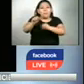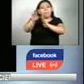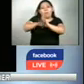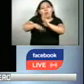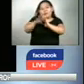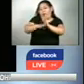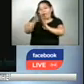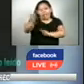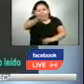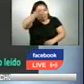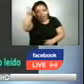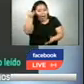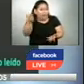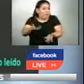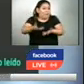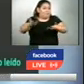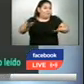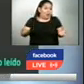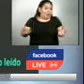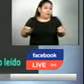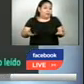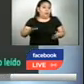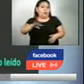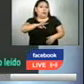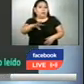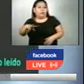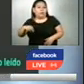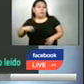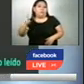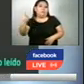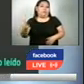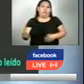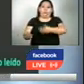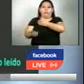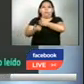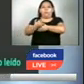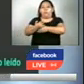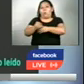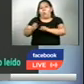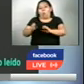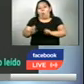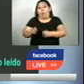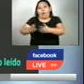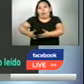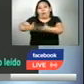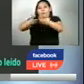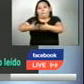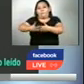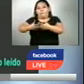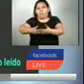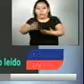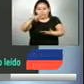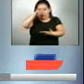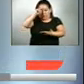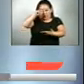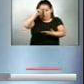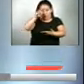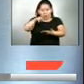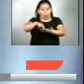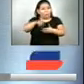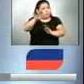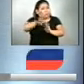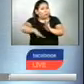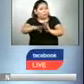promoción, que es un familiar o que es un tipo de empresa que está buscándonos para alguna promoción,